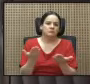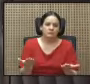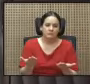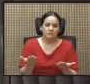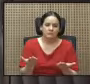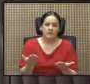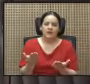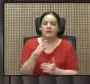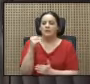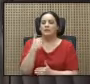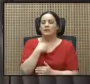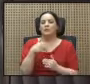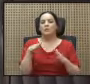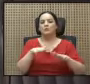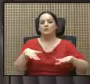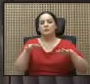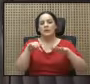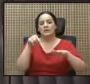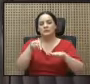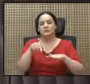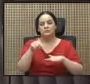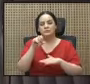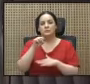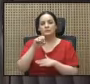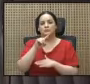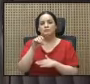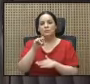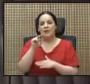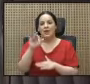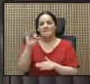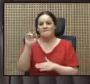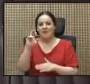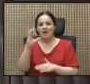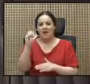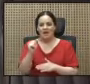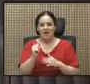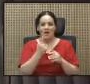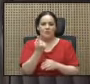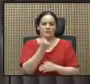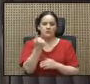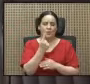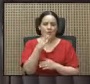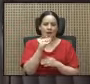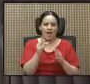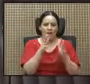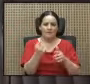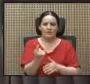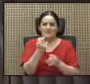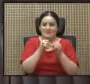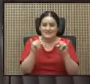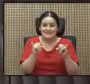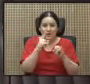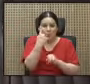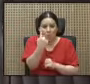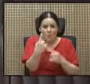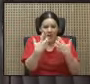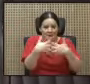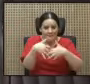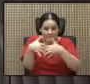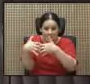franca sola, abandonada, sin una sola empresa, donde sé que el presidente